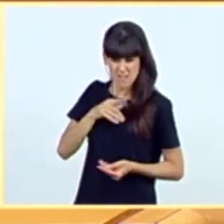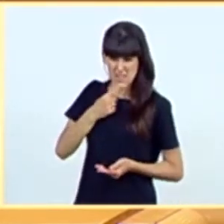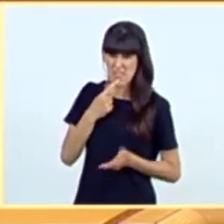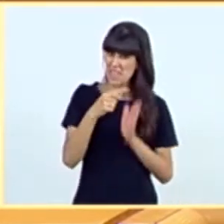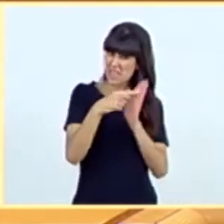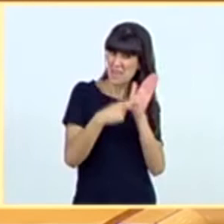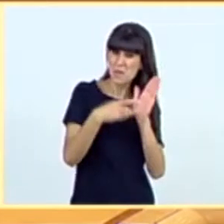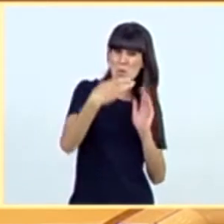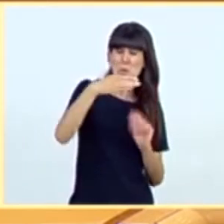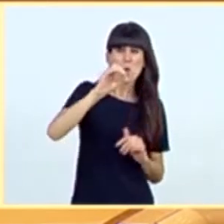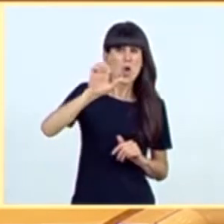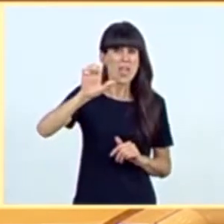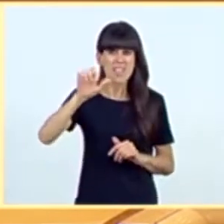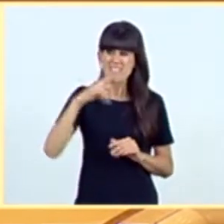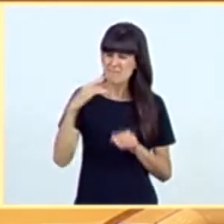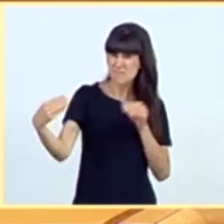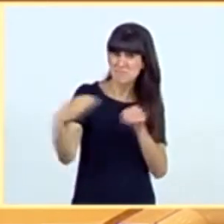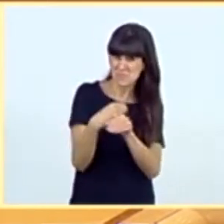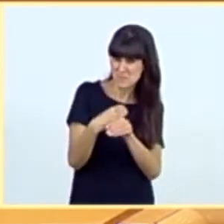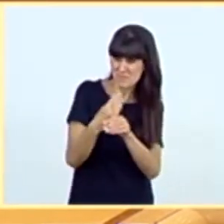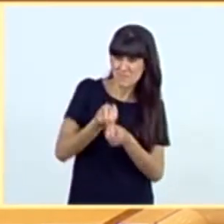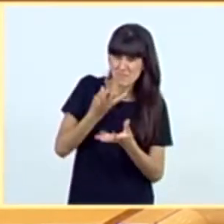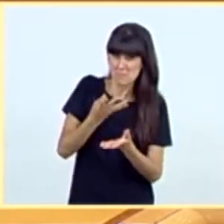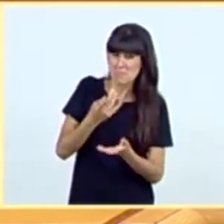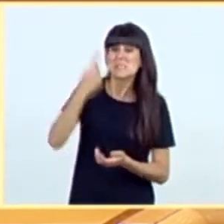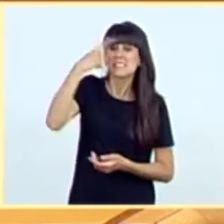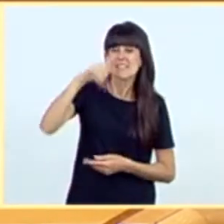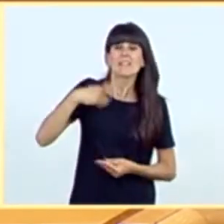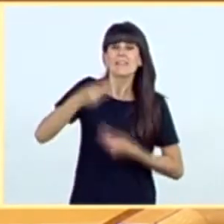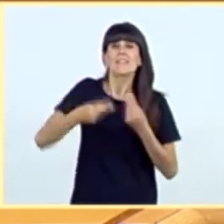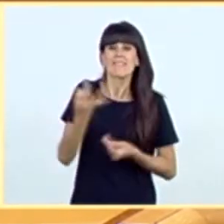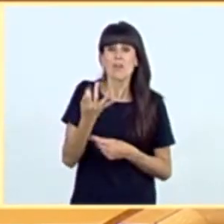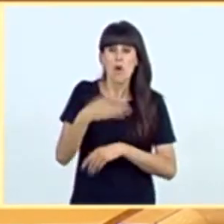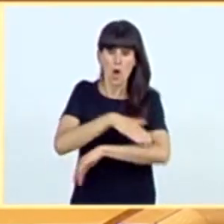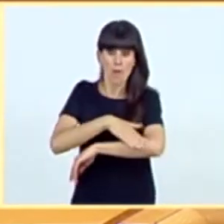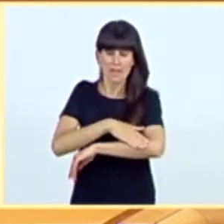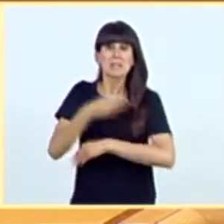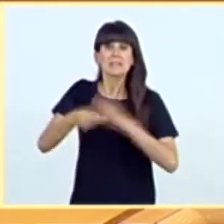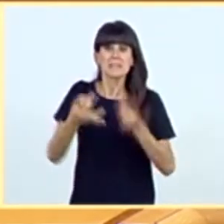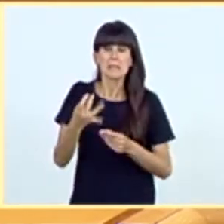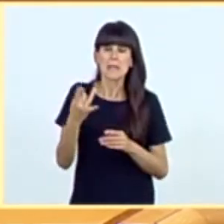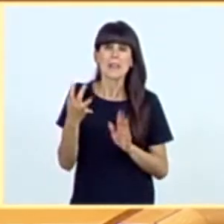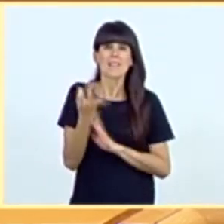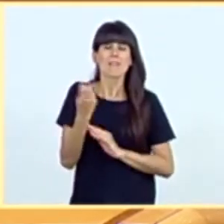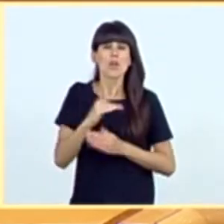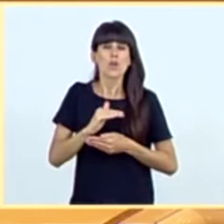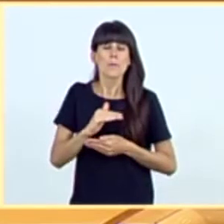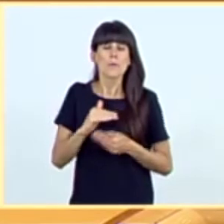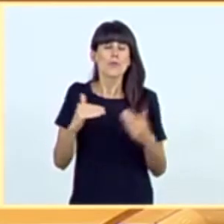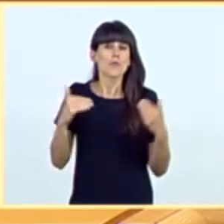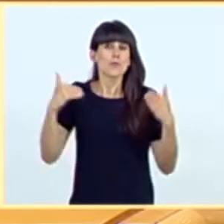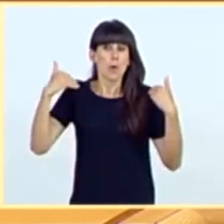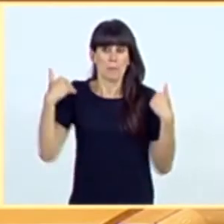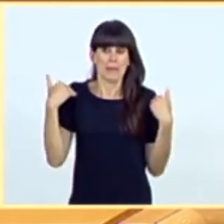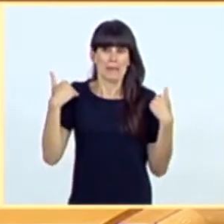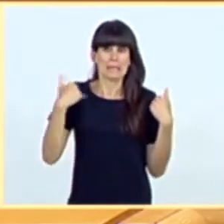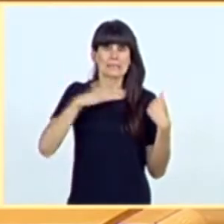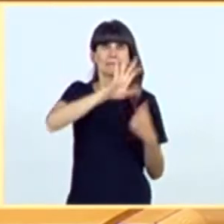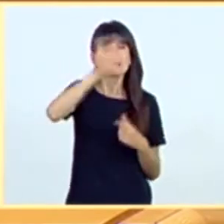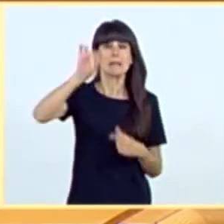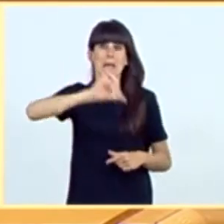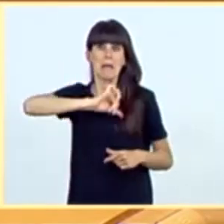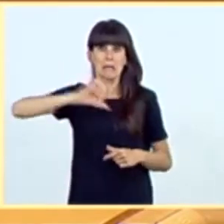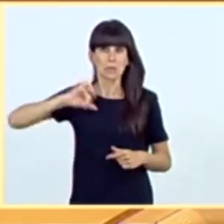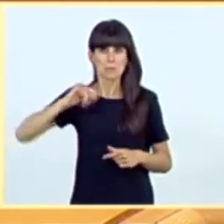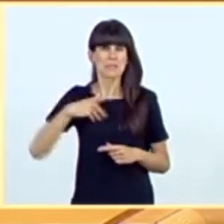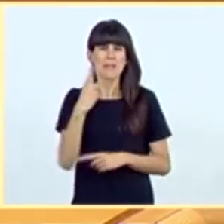dice el Boletín Oficial del Estado? ¿Sabe lo que hicimos en el Gobierno? Reforzar las competencias de las comunidades autónomas en